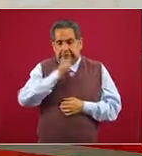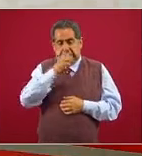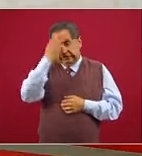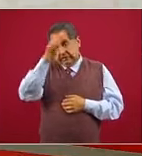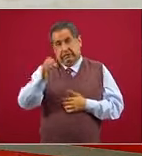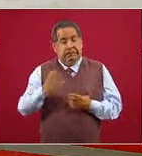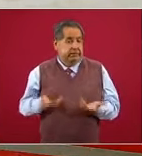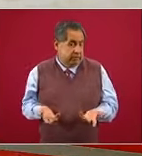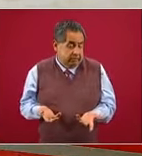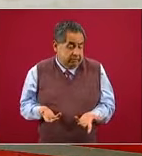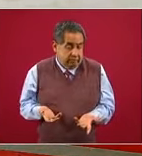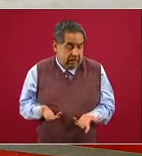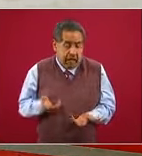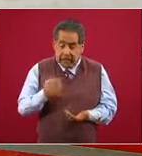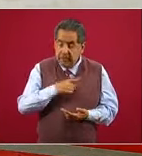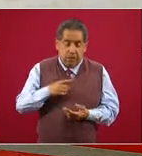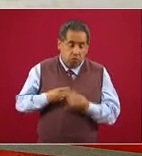acostumbrados. A